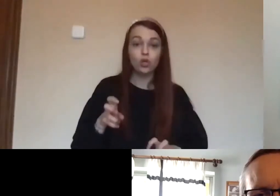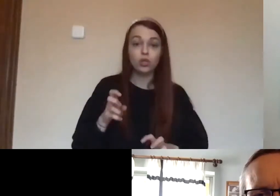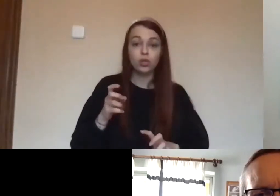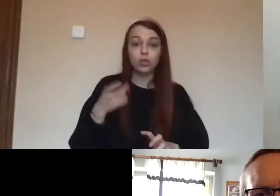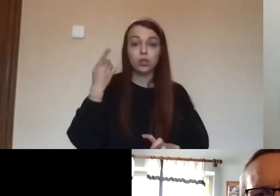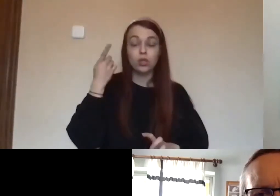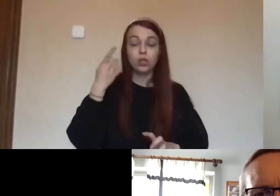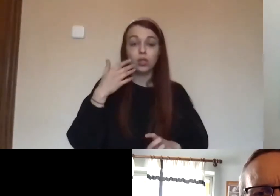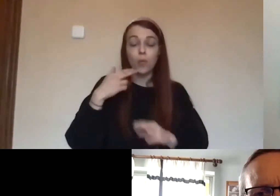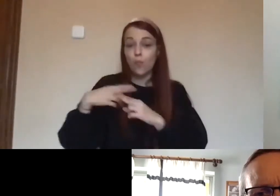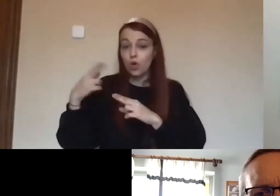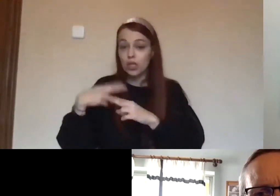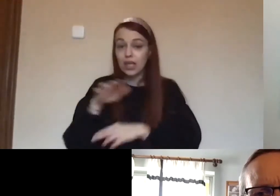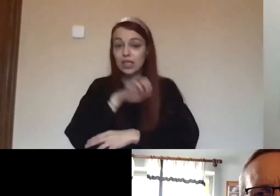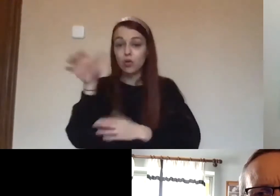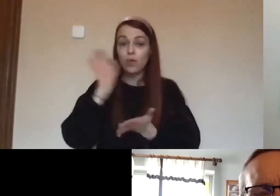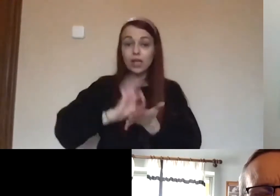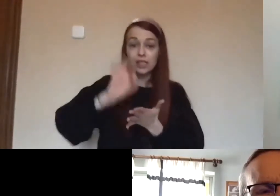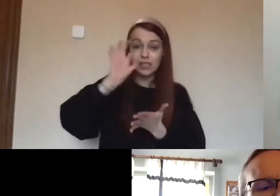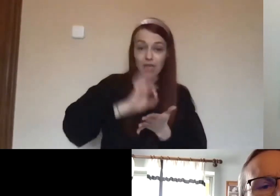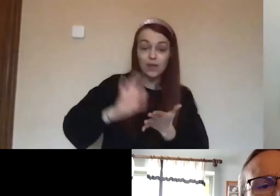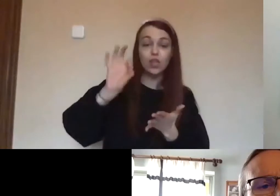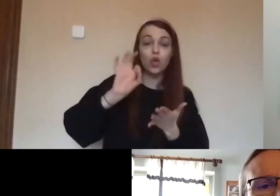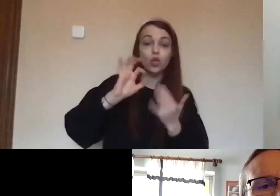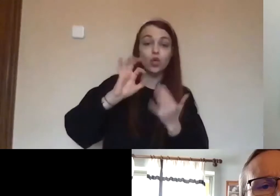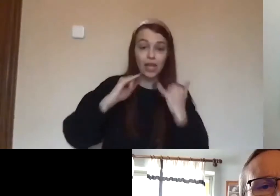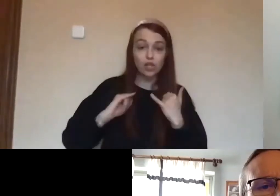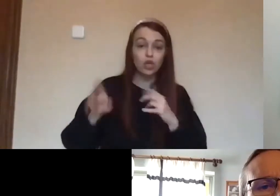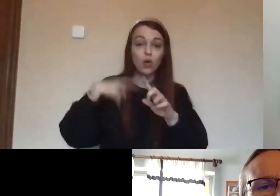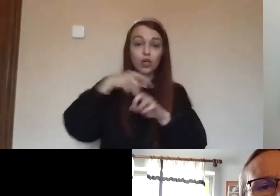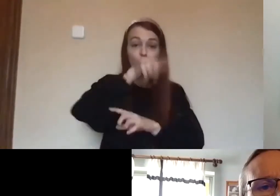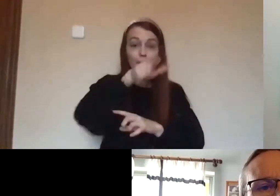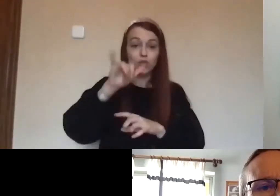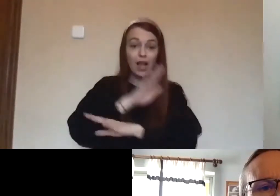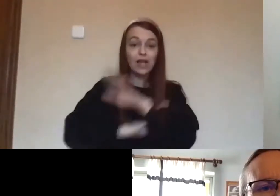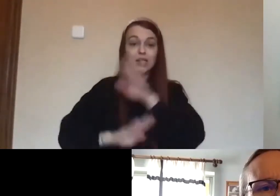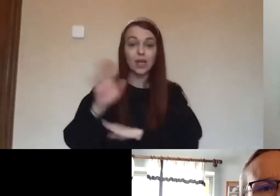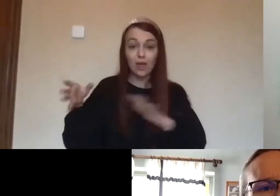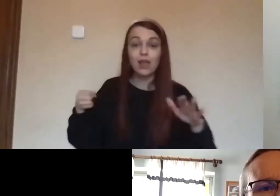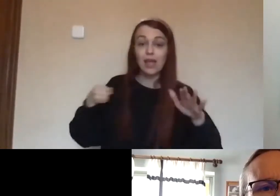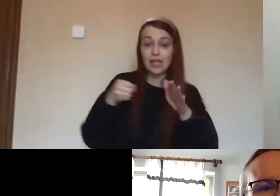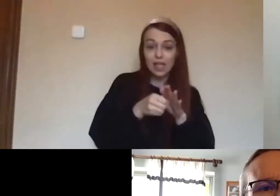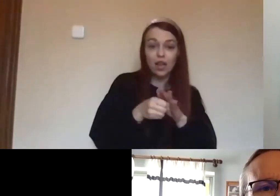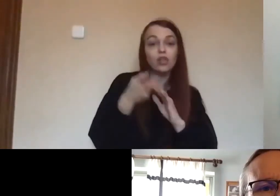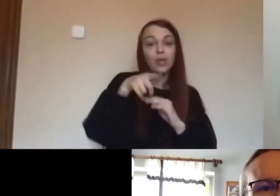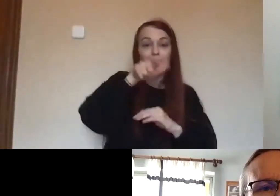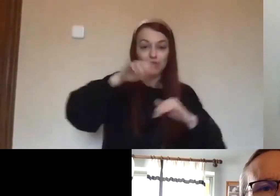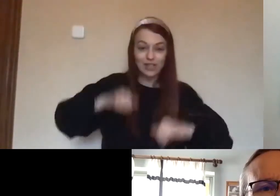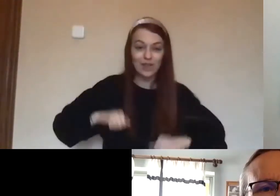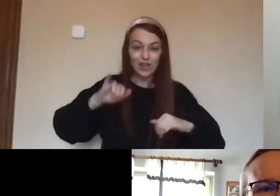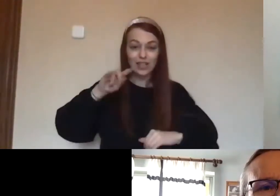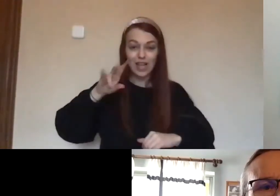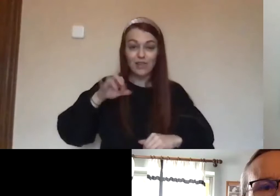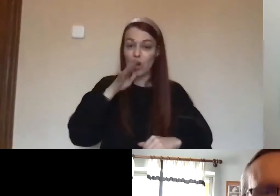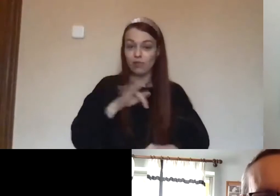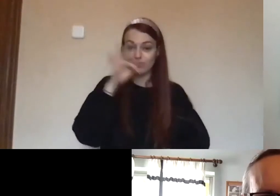políticas europeas de los servicios y ayudas electrónicas para la integración de personas con discapacidad y mayores. Ivor, la